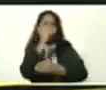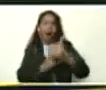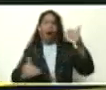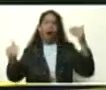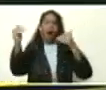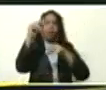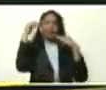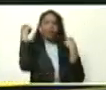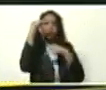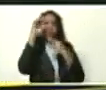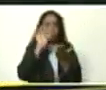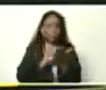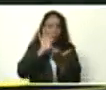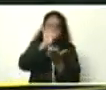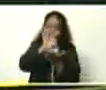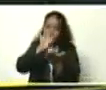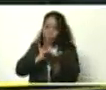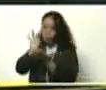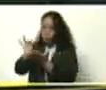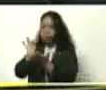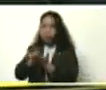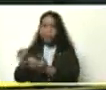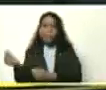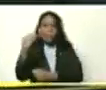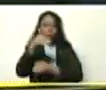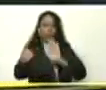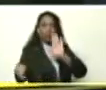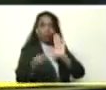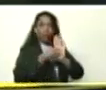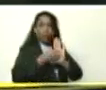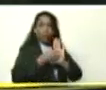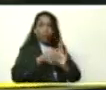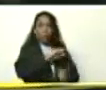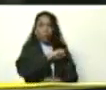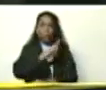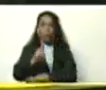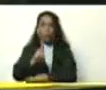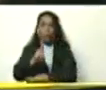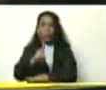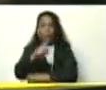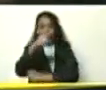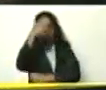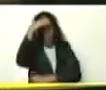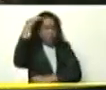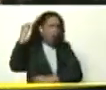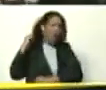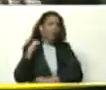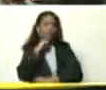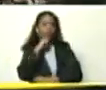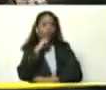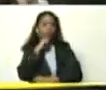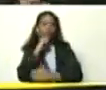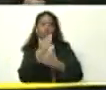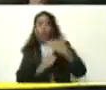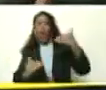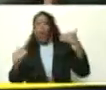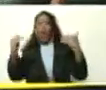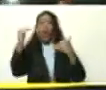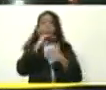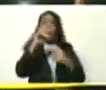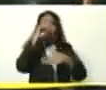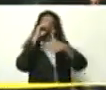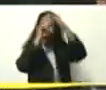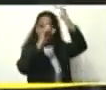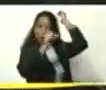nivel estratégico. Le ha sido además impuesta la orden Francisco de Miranda generalísimo al embajador,